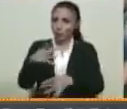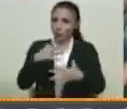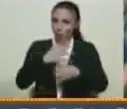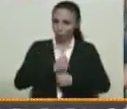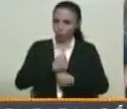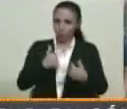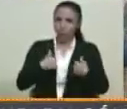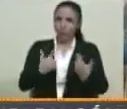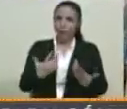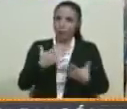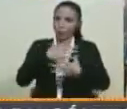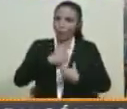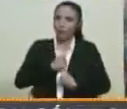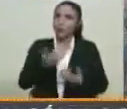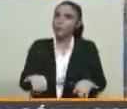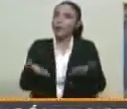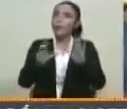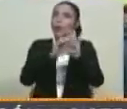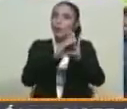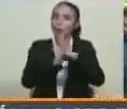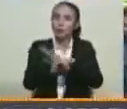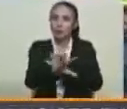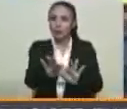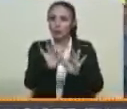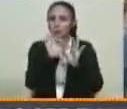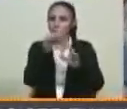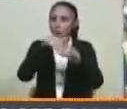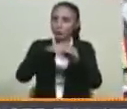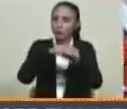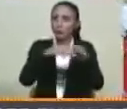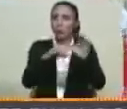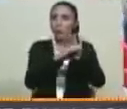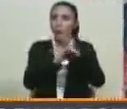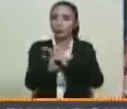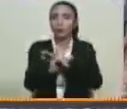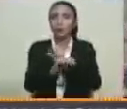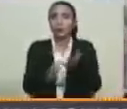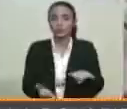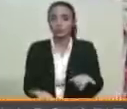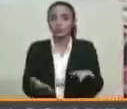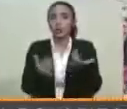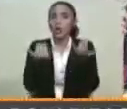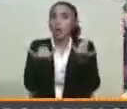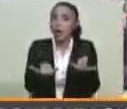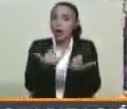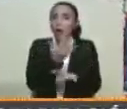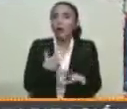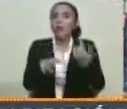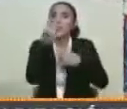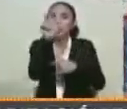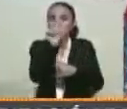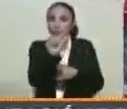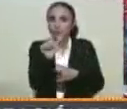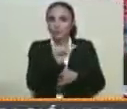vamos por el camino a la constituyente. Ahora les digo, solo quedan